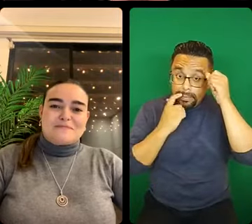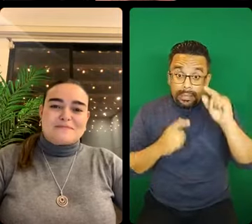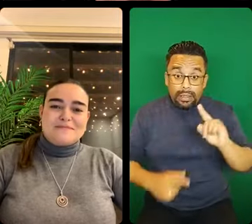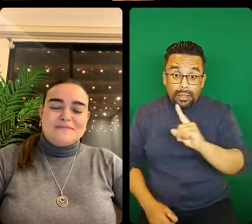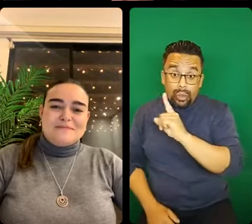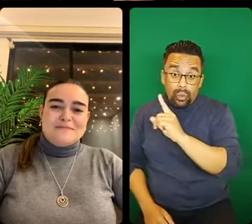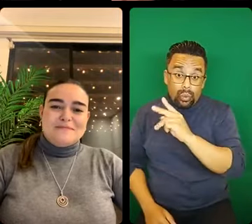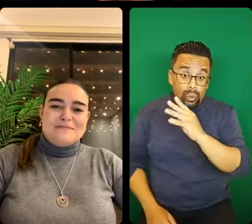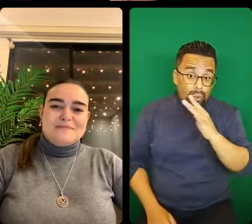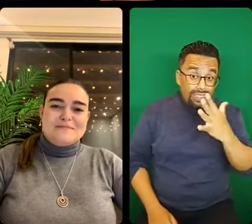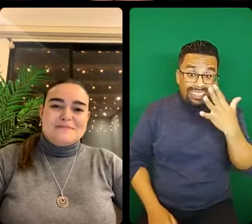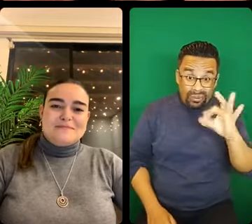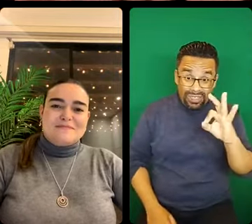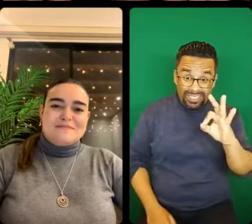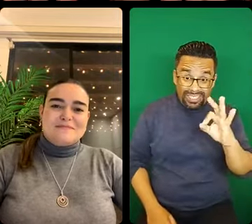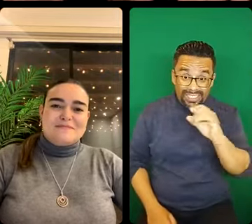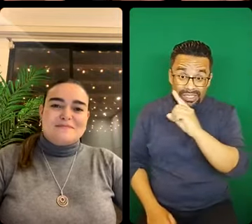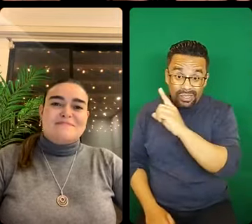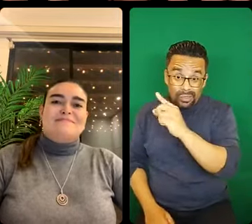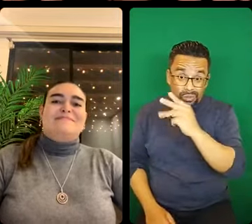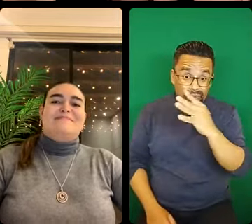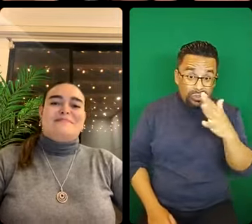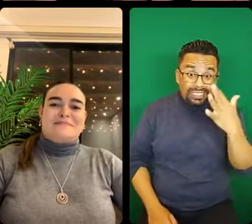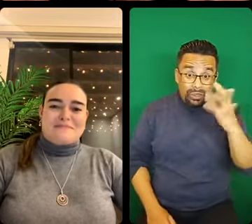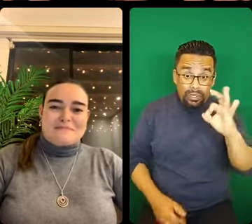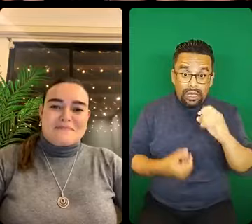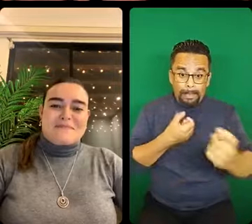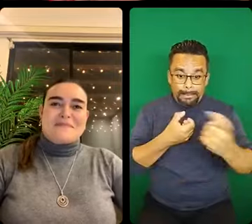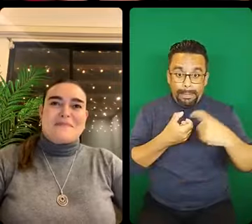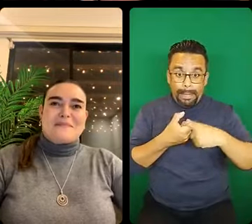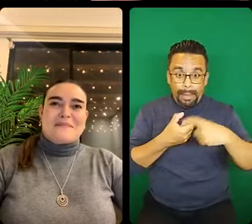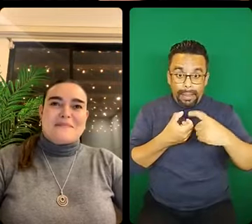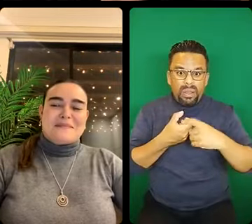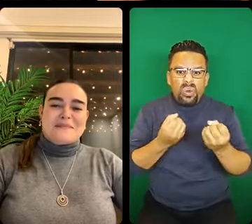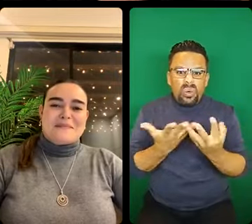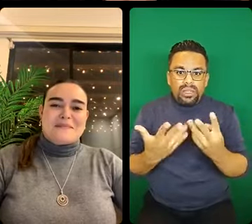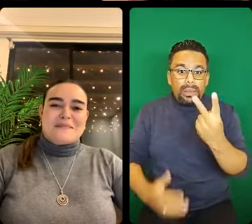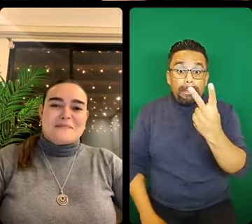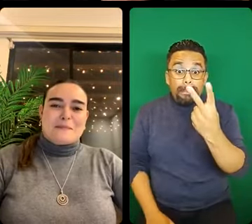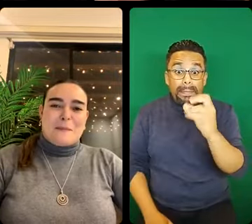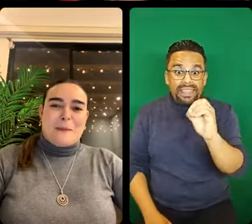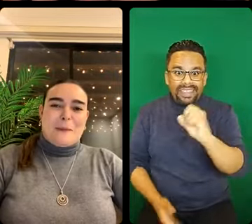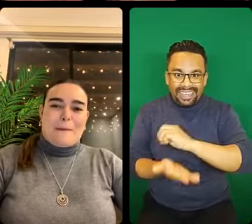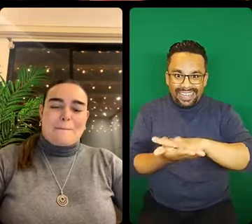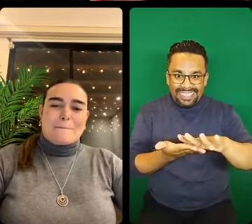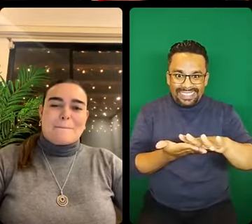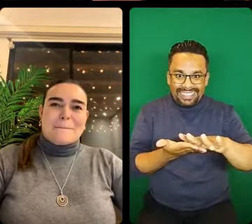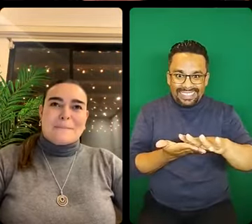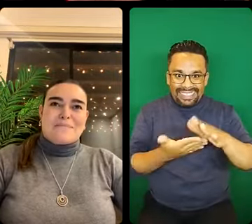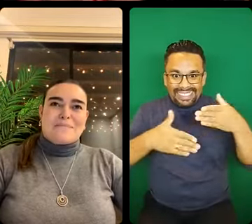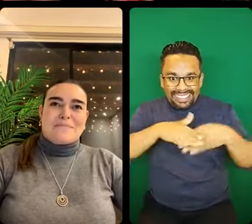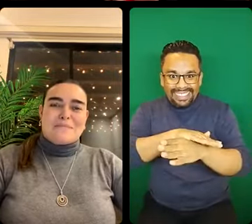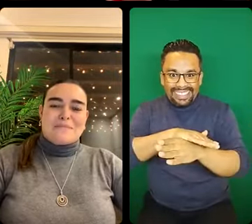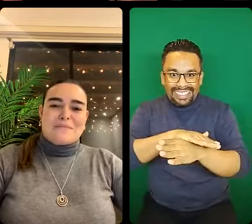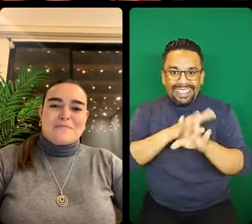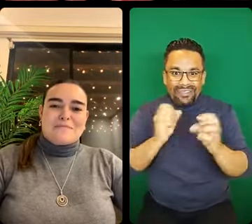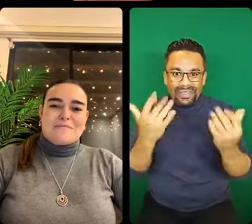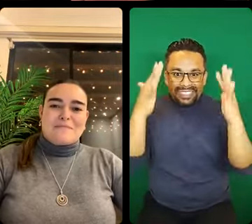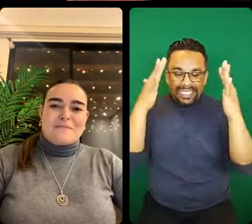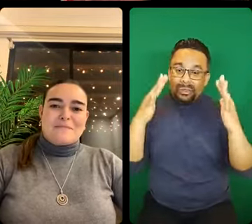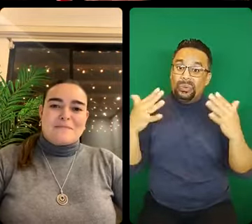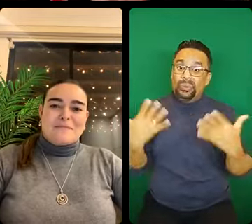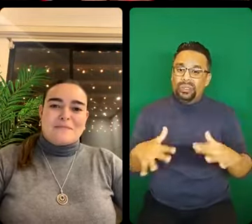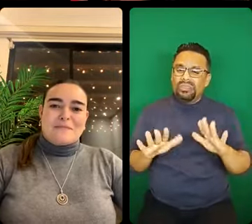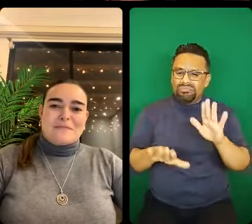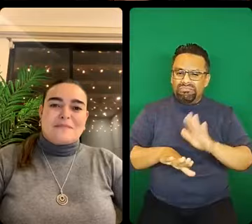cortos que llegaron tienen 20 acreditaciones gratuitas al marco del subfestival. ¡Listo! Que eso también, yo creo que dentro de